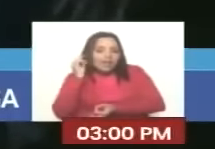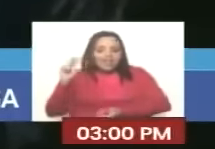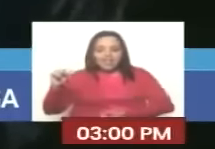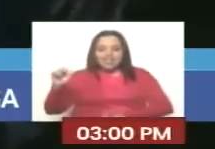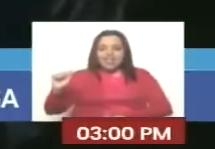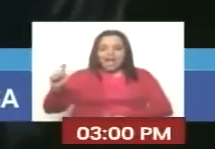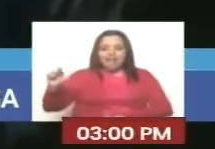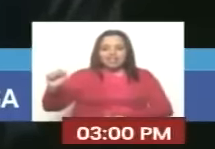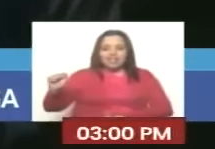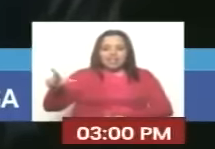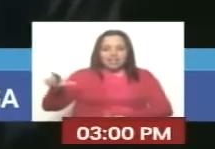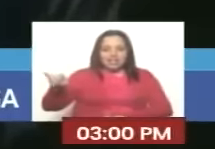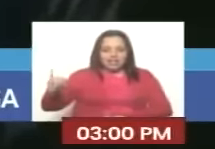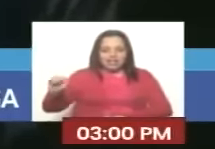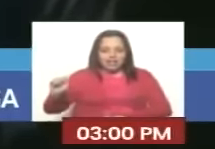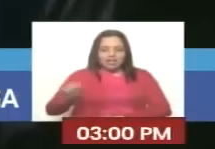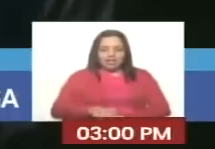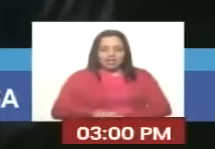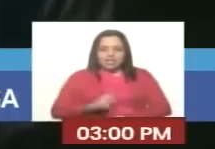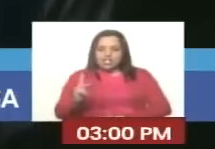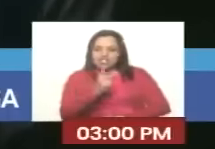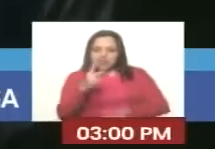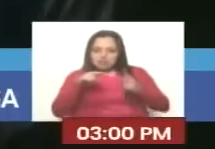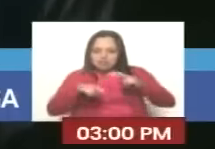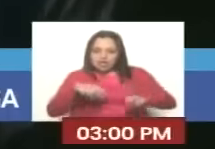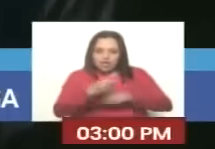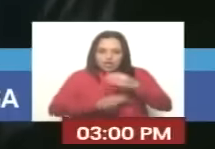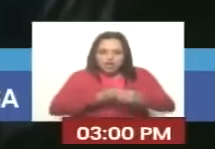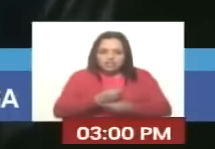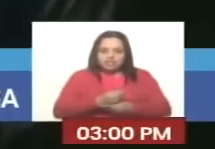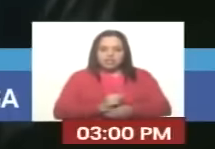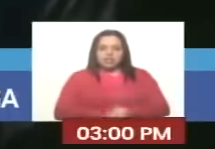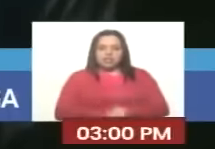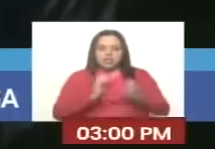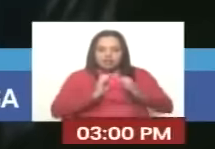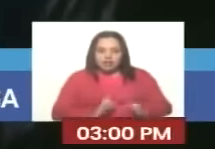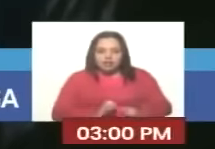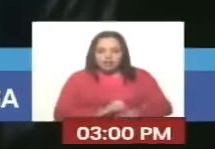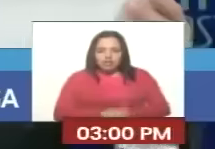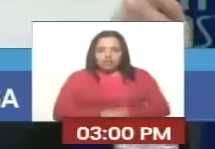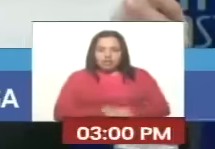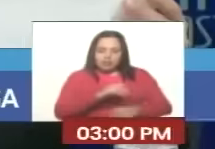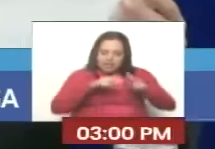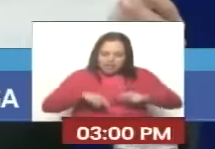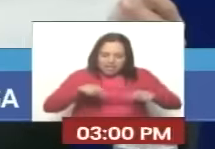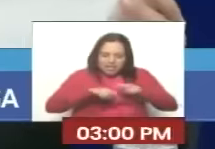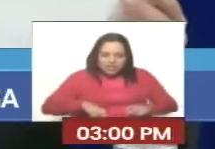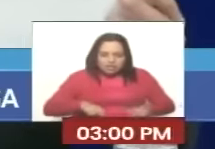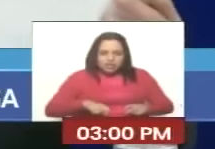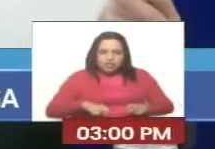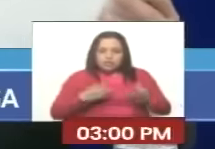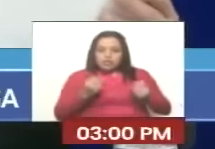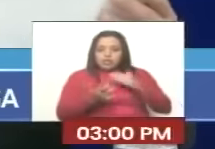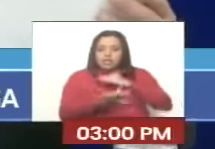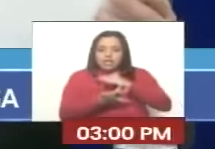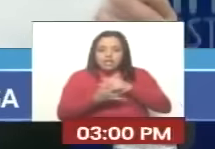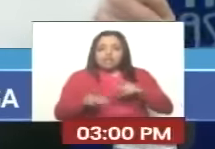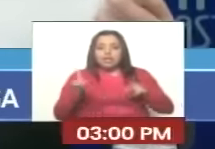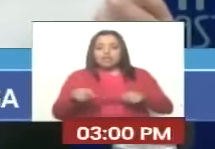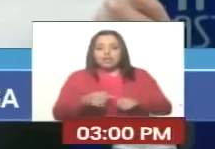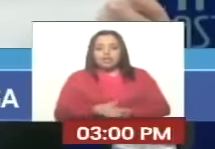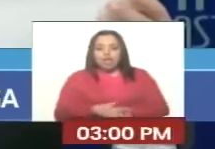Natalia Méstica. La segunda exhumación practicada a Tyron González con equipos y métodos de alta tecnología, como fue la tomografía